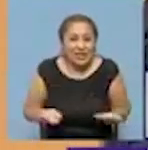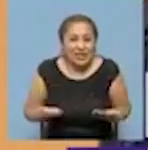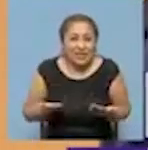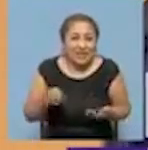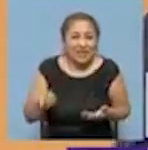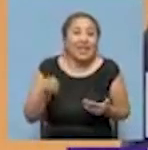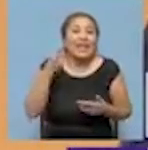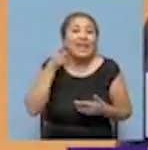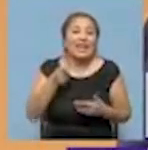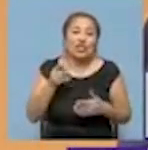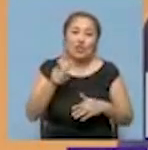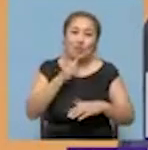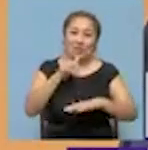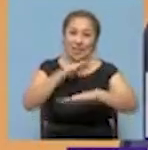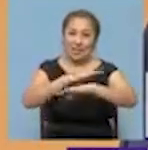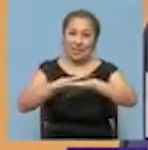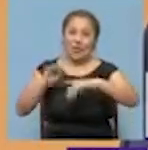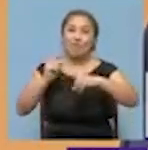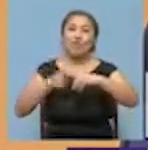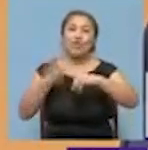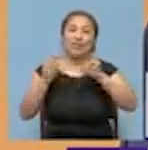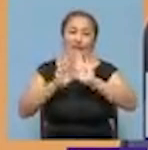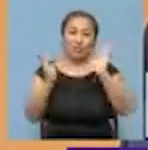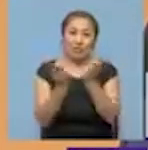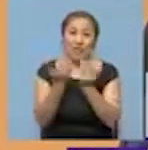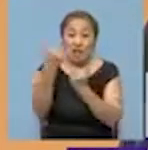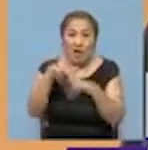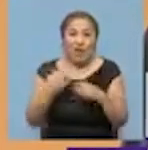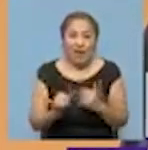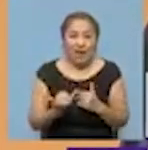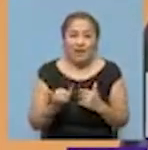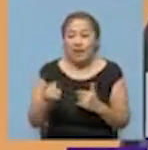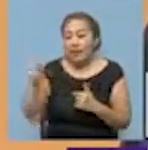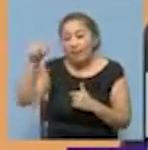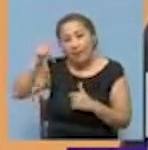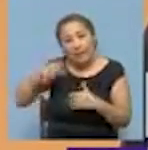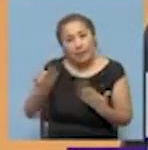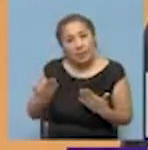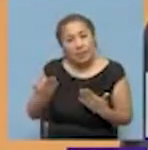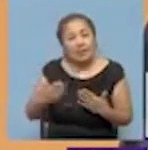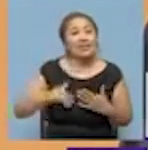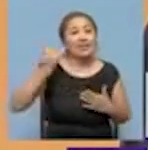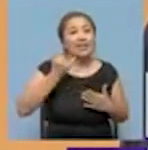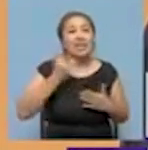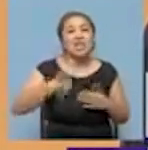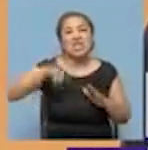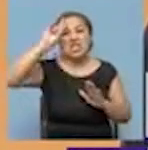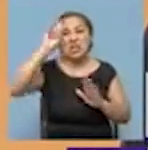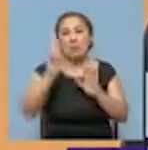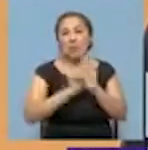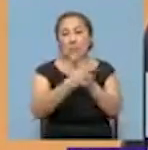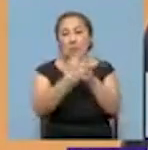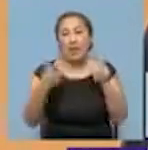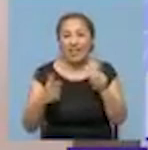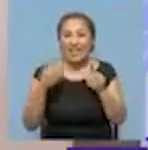y ese es el sustento de la cruel política internacional que existe hoy y que nos está pasando aunque no existen códigos porque está